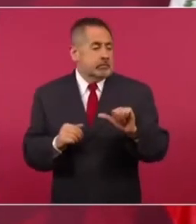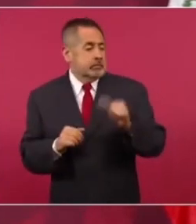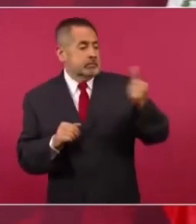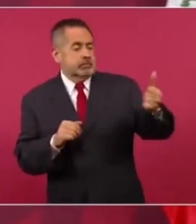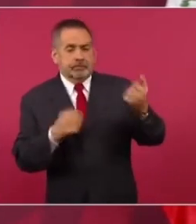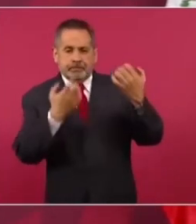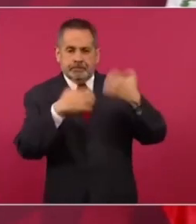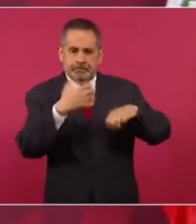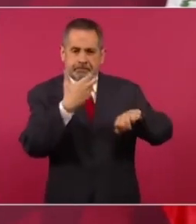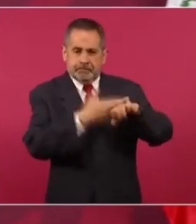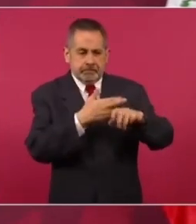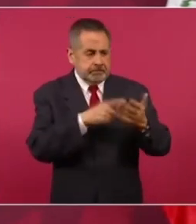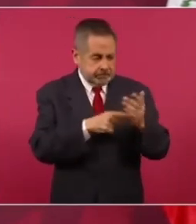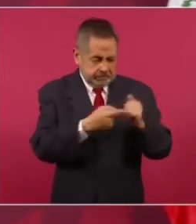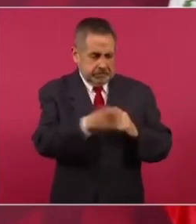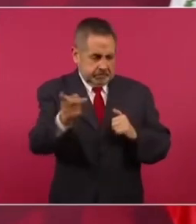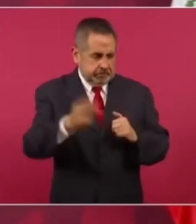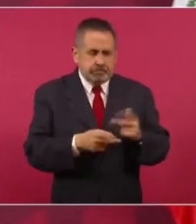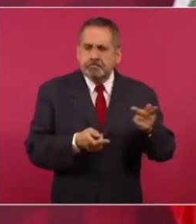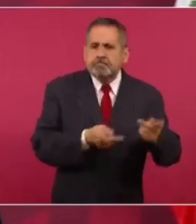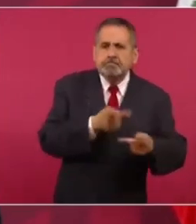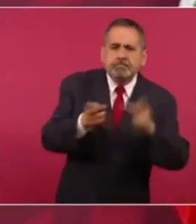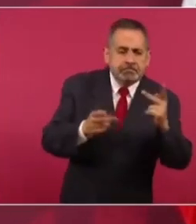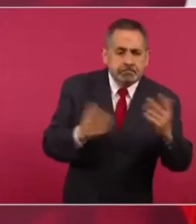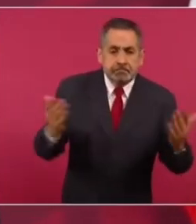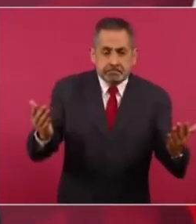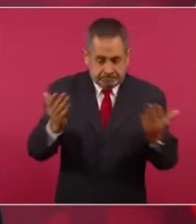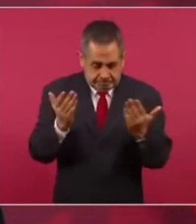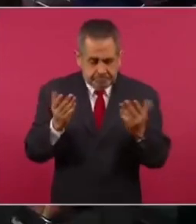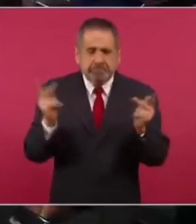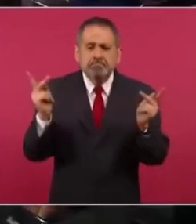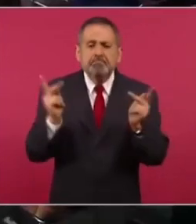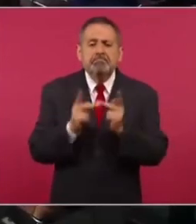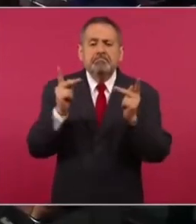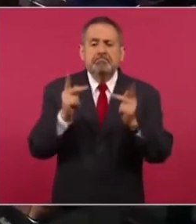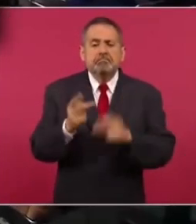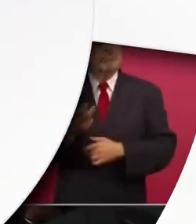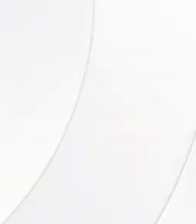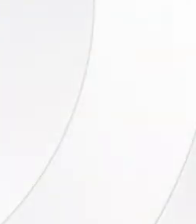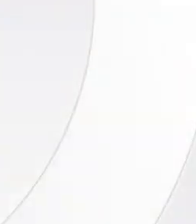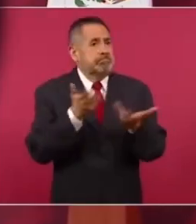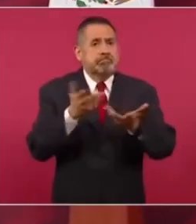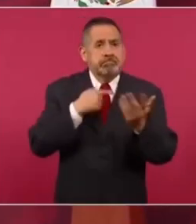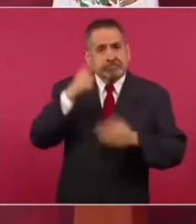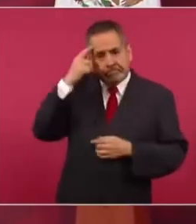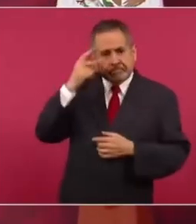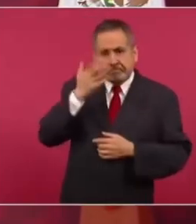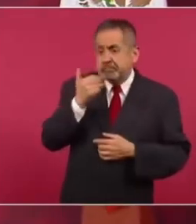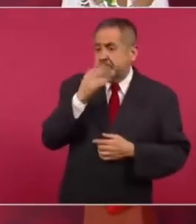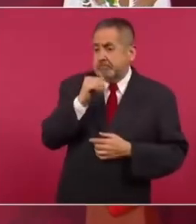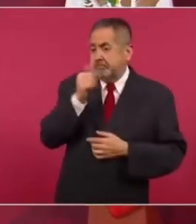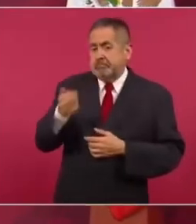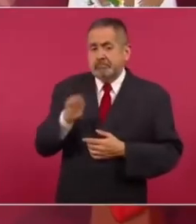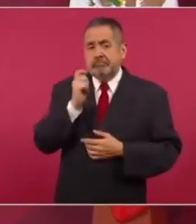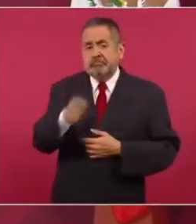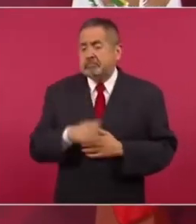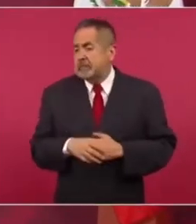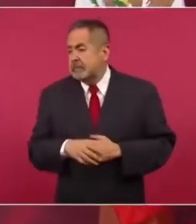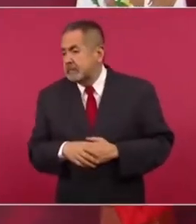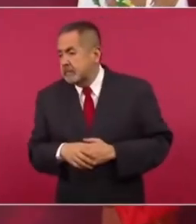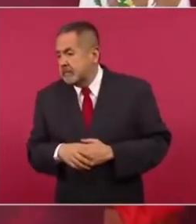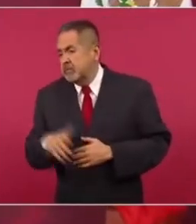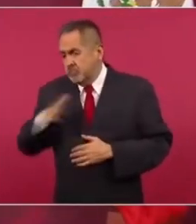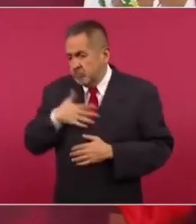empresas. Así ha resuelto Morena, sino nada más es porque